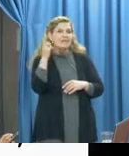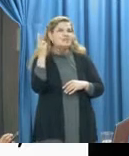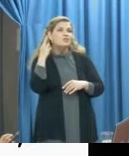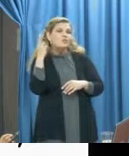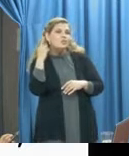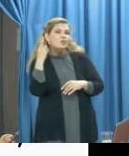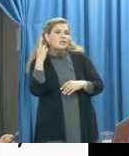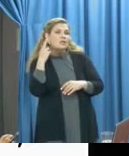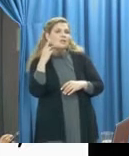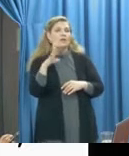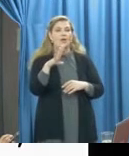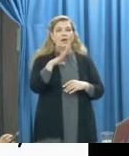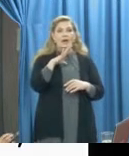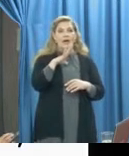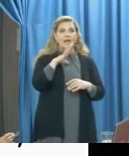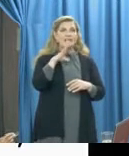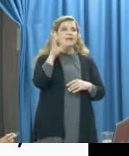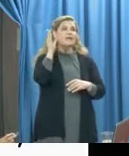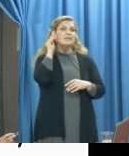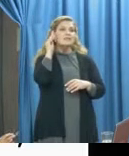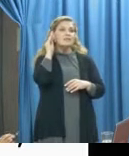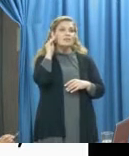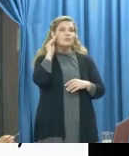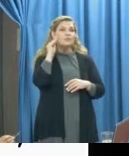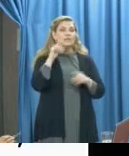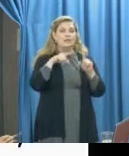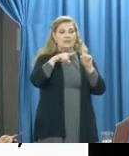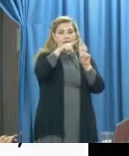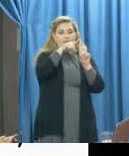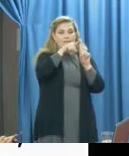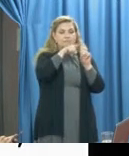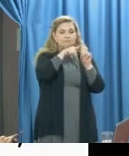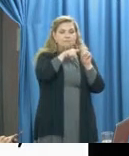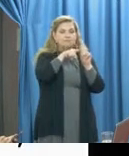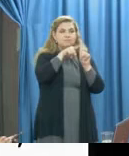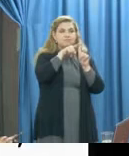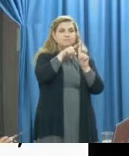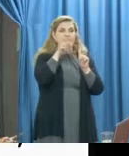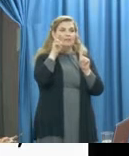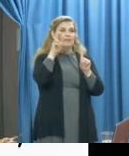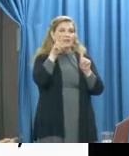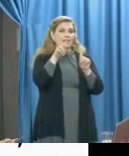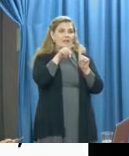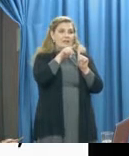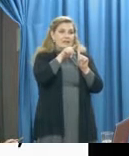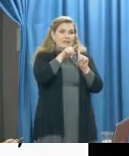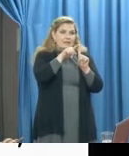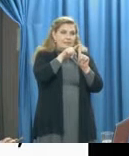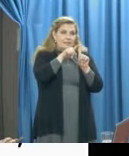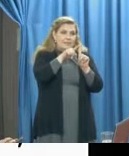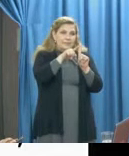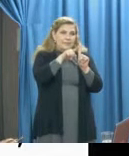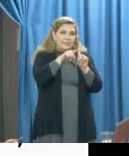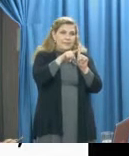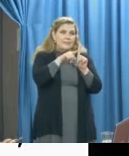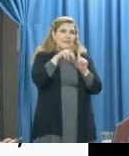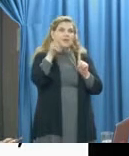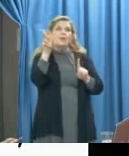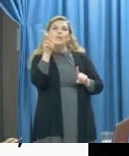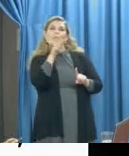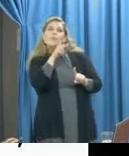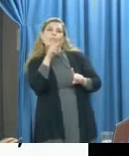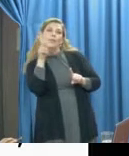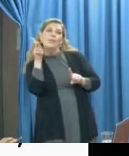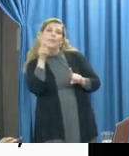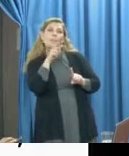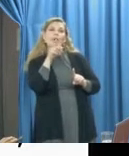sonidos que escucharíamos a determinadas frecuencias, es decir, a frecuencias muy bajas, el viento,